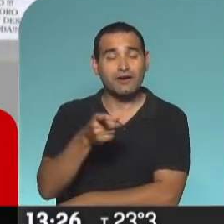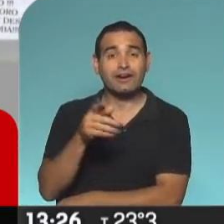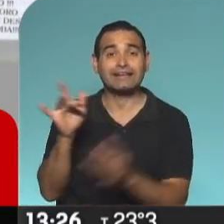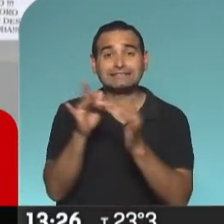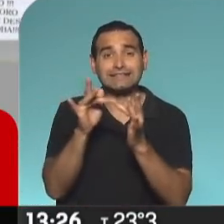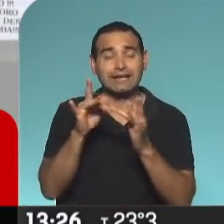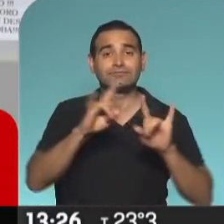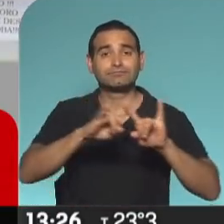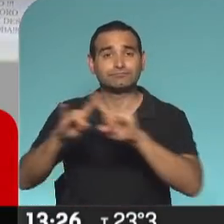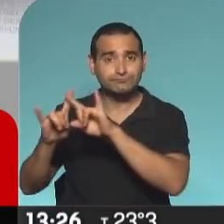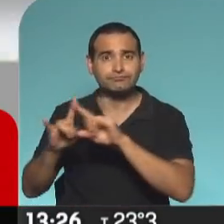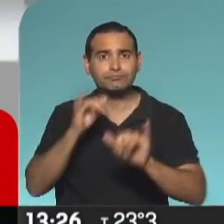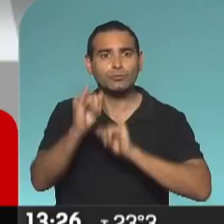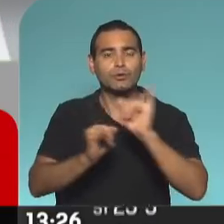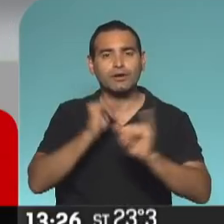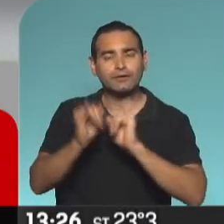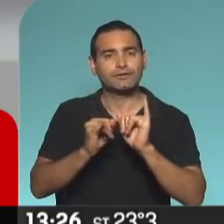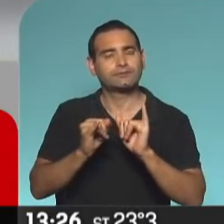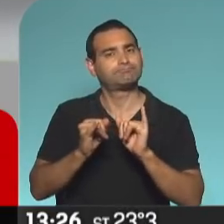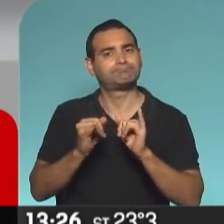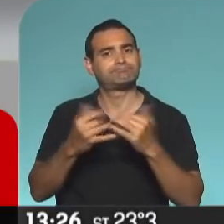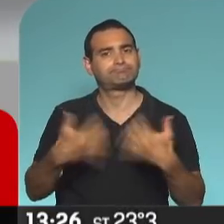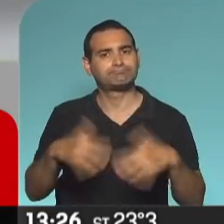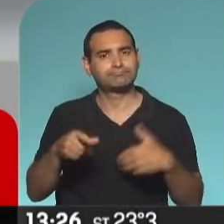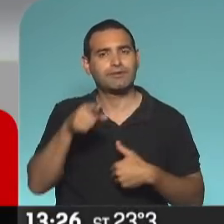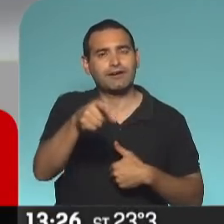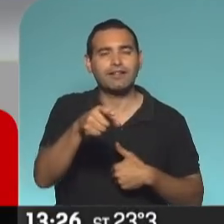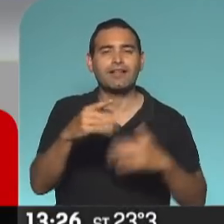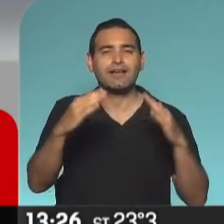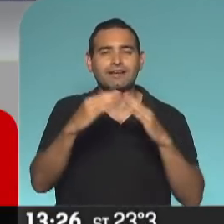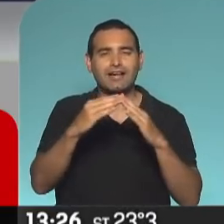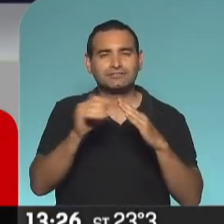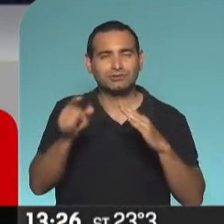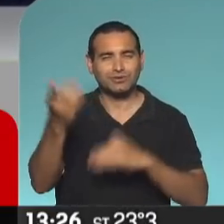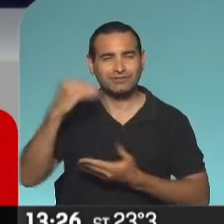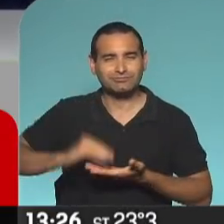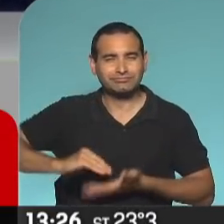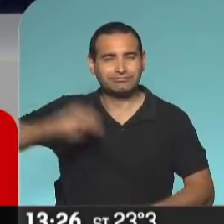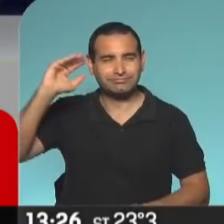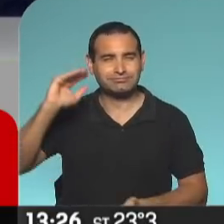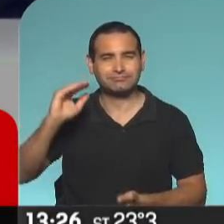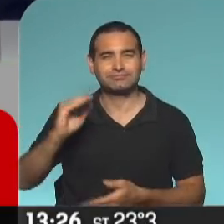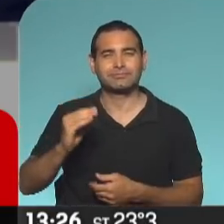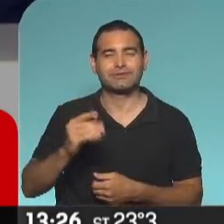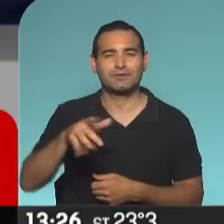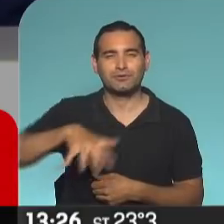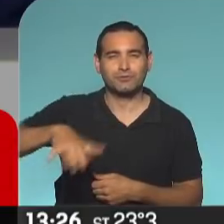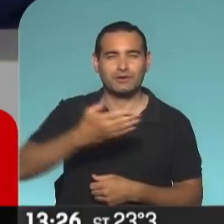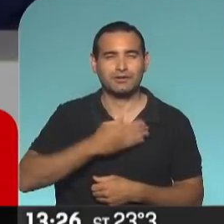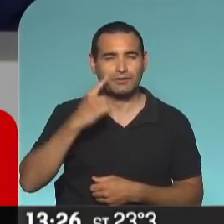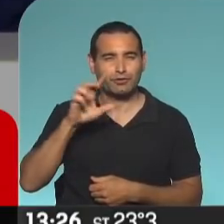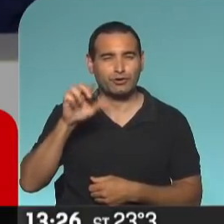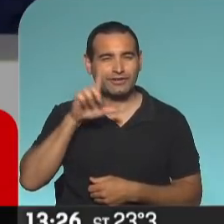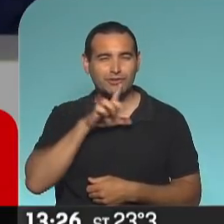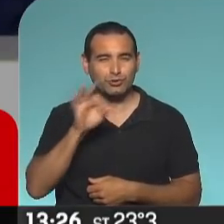internet mostraban, ¿no?, cómo estaba su casa materna o paterna allá en Villa Fiorito, ¿no?, de